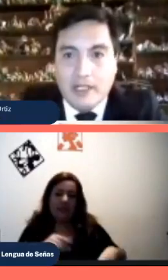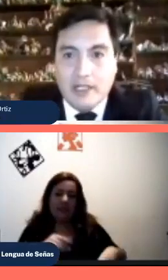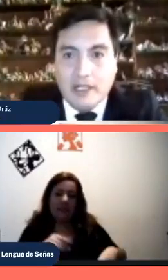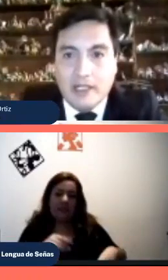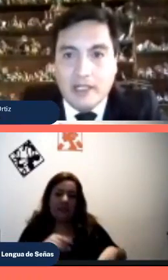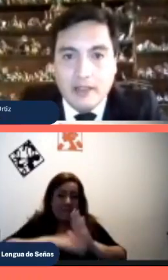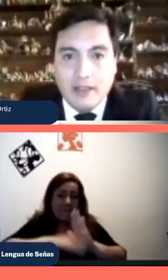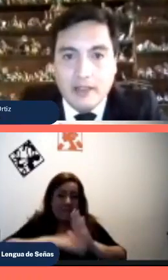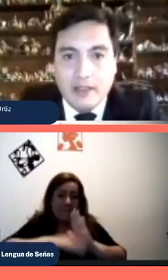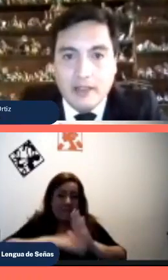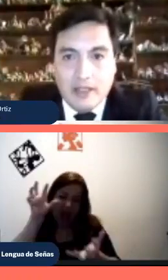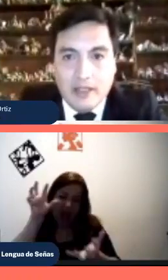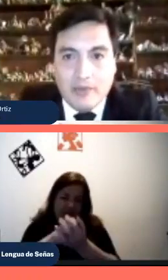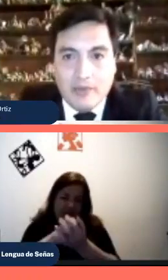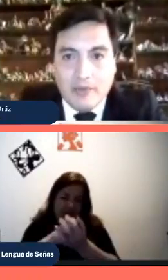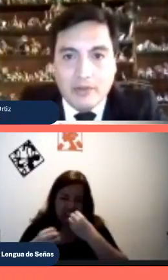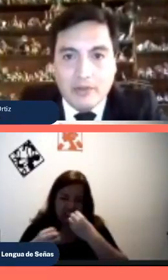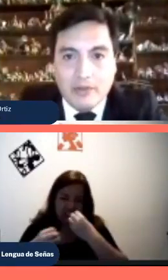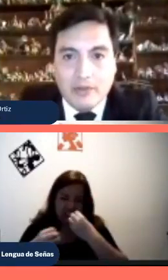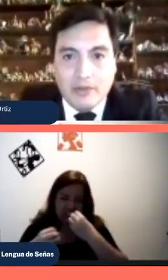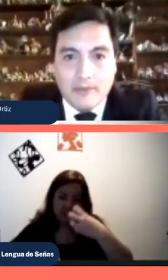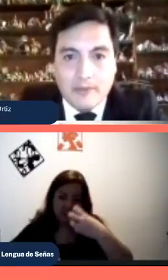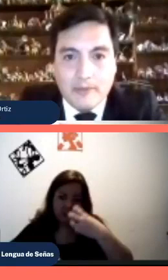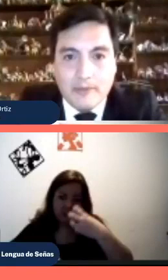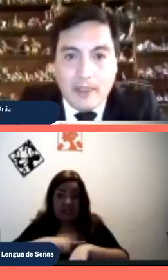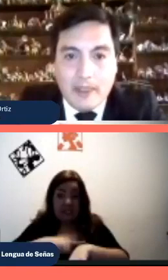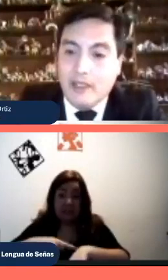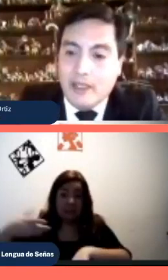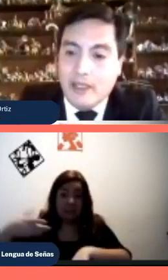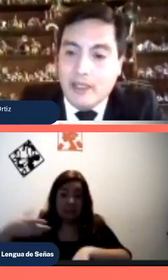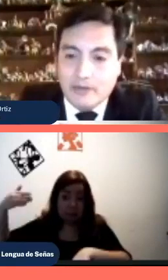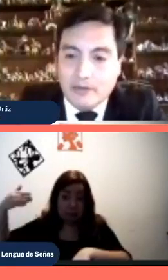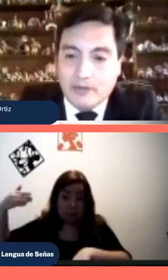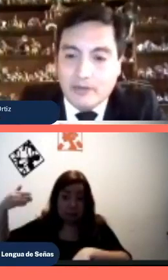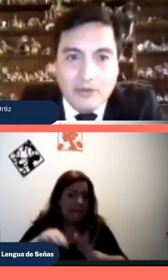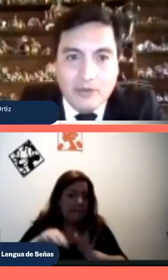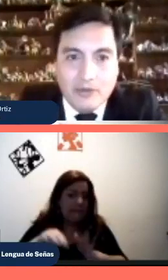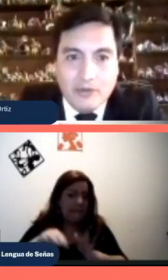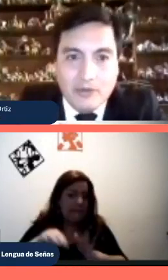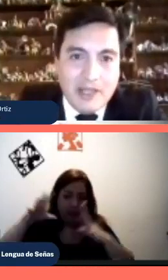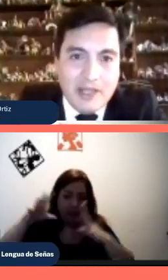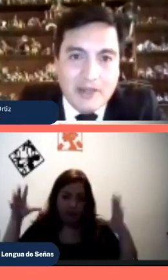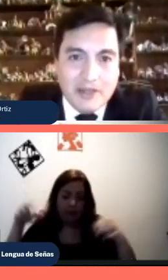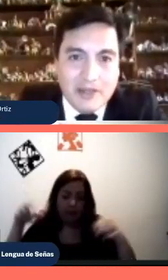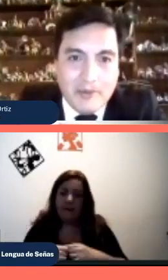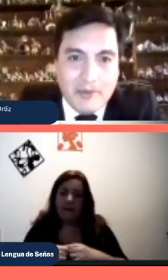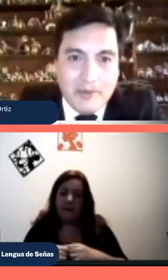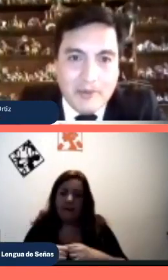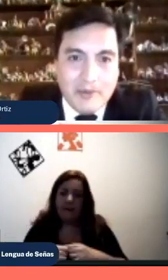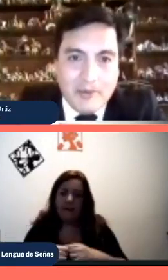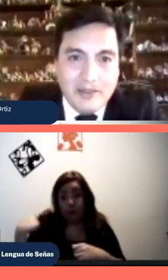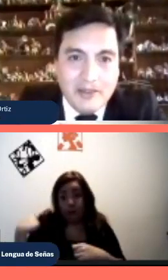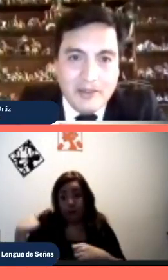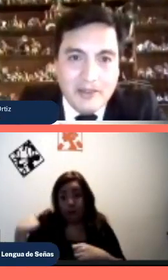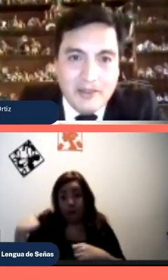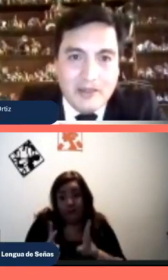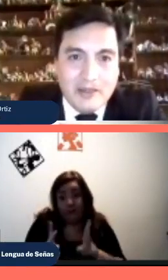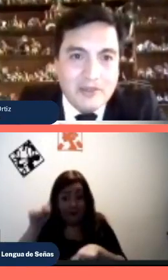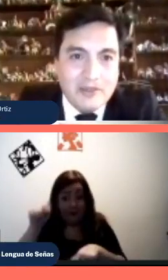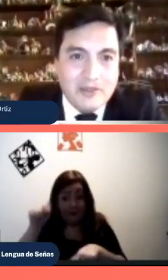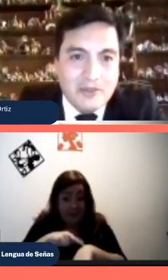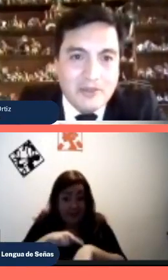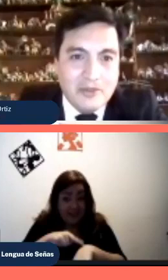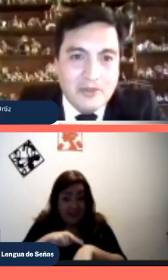la Antártida en el tiempo de los dinosaurios. De hecho, si hubiéramos estado en esa época, tal